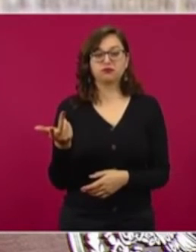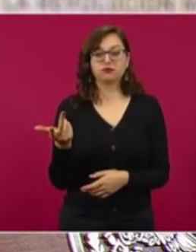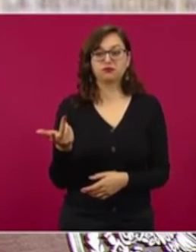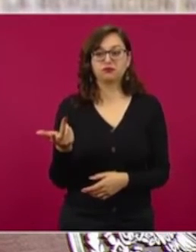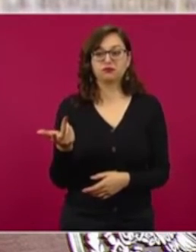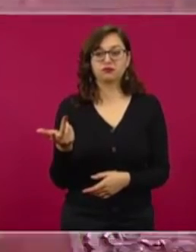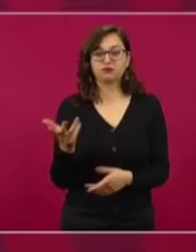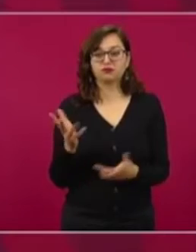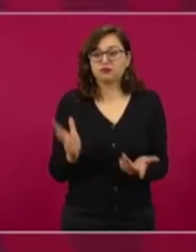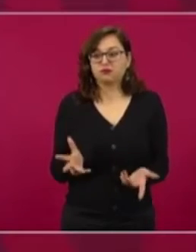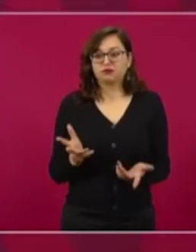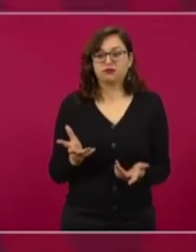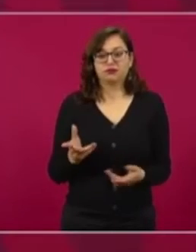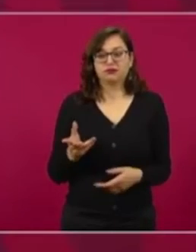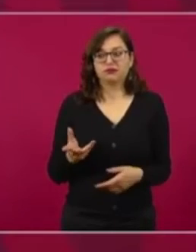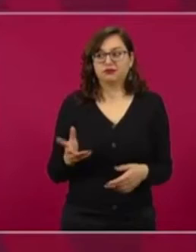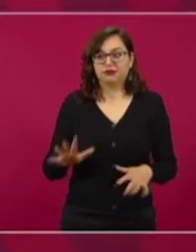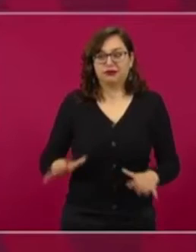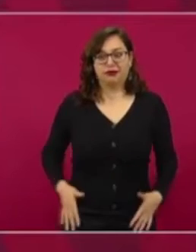pues que no nos alcanza, pues.